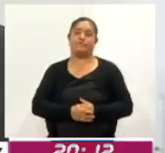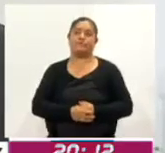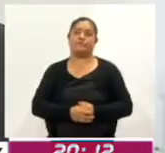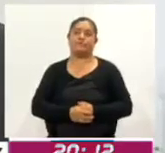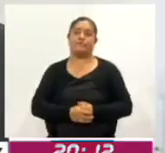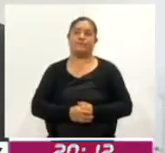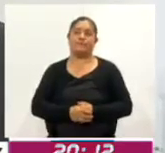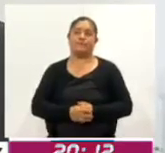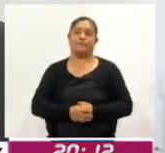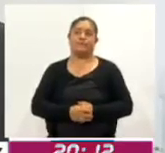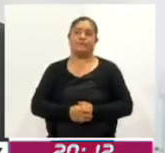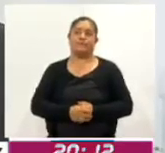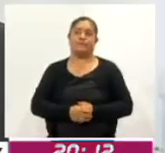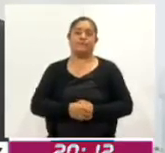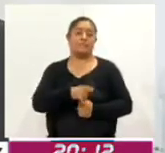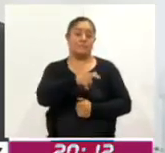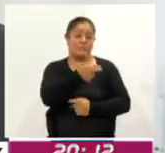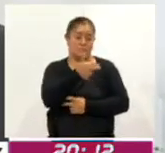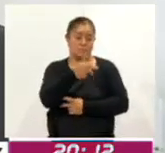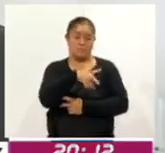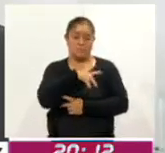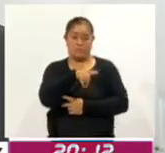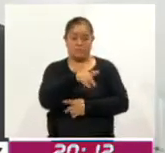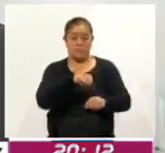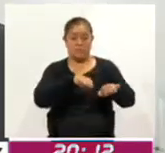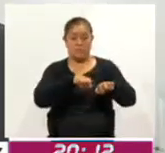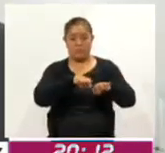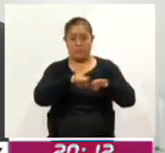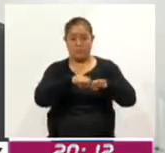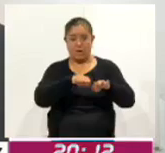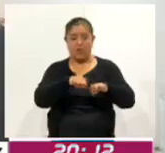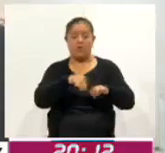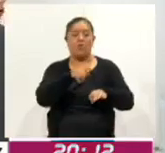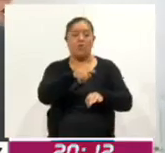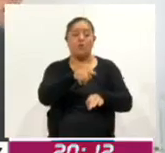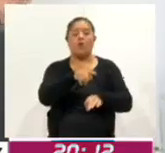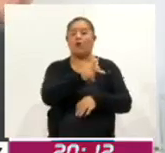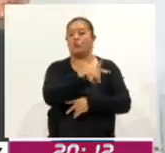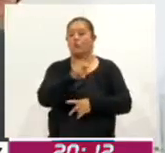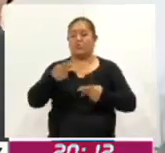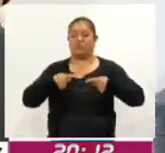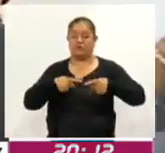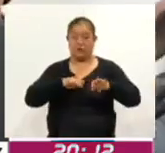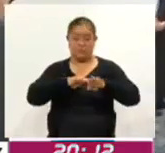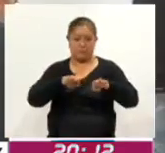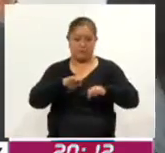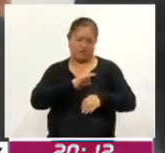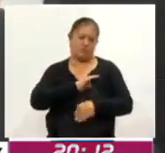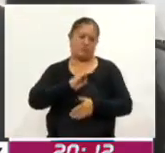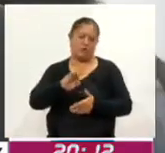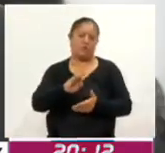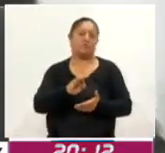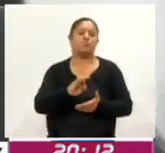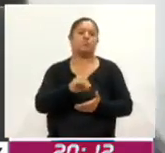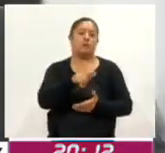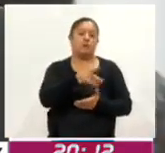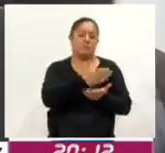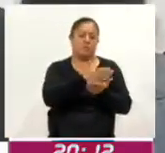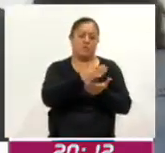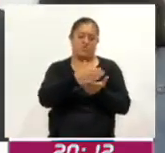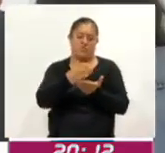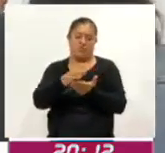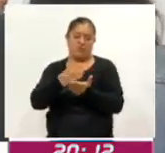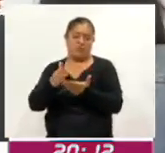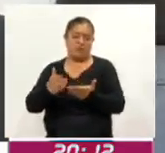tenemos empleo, tenemos garantía de dar todas las prestaciones a los compañeros colaboradores y es un gusto, ¿no?,